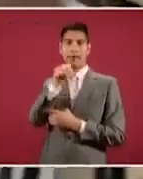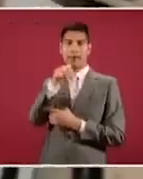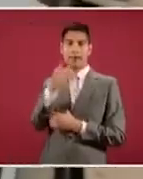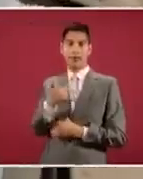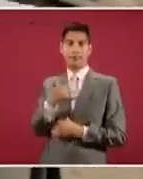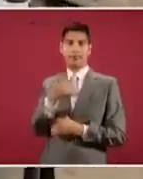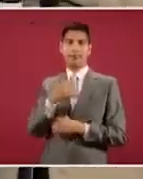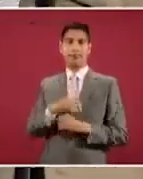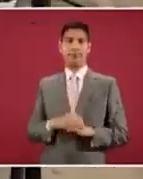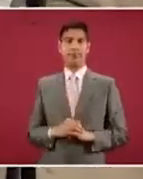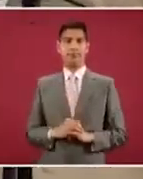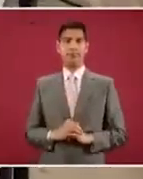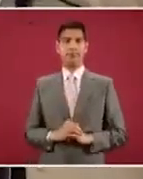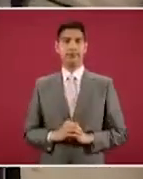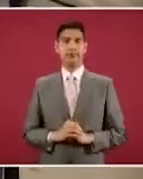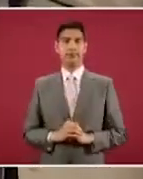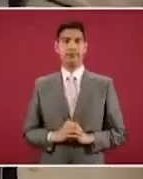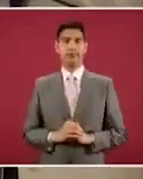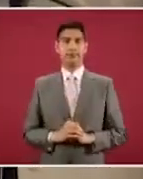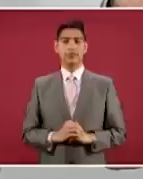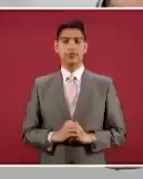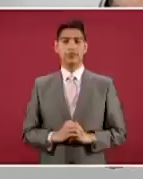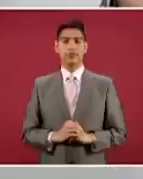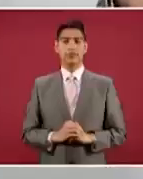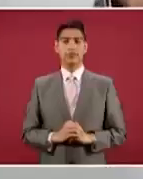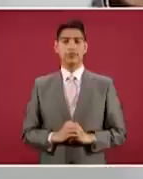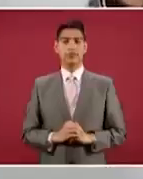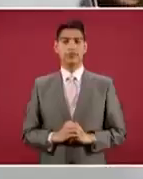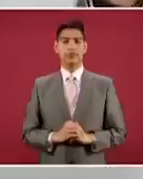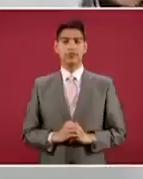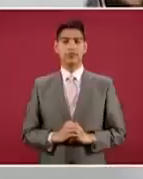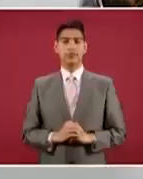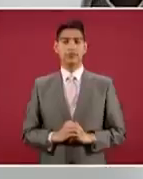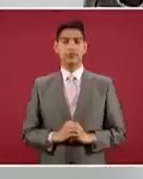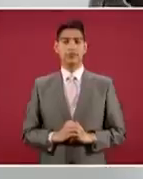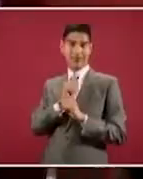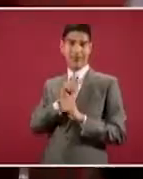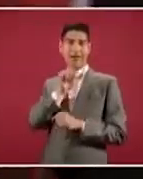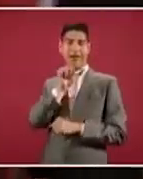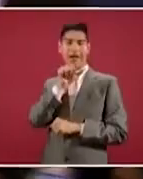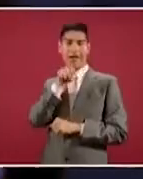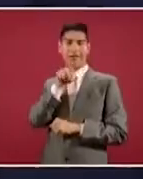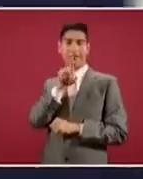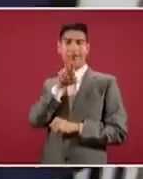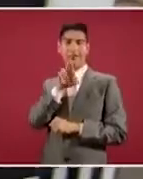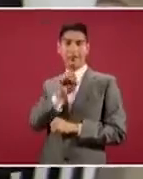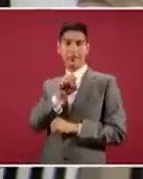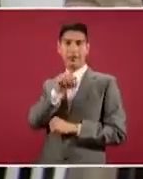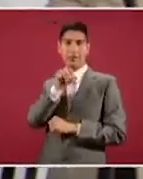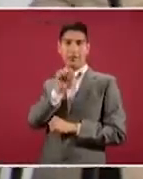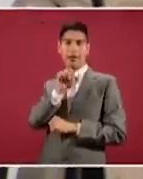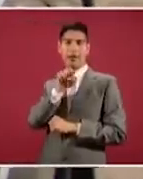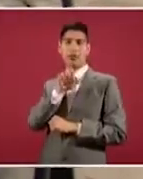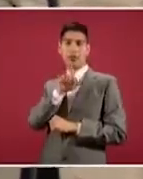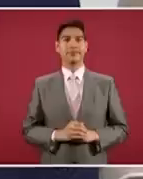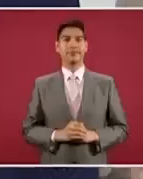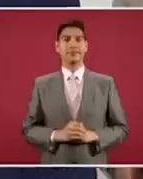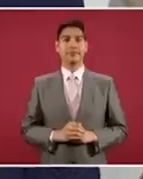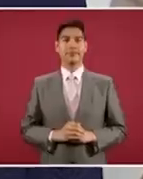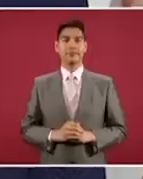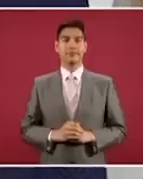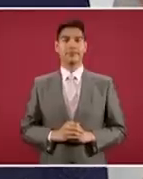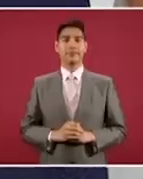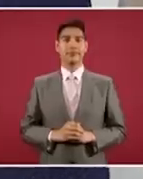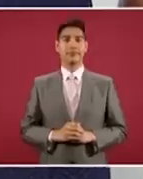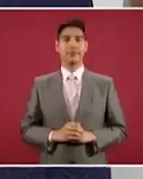lingüística y literatura la investigadora concepción company company y el investigador josé en el frutado valle recibió el